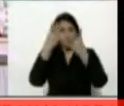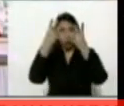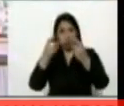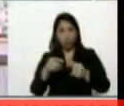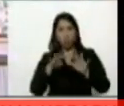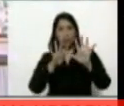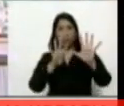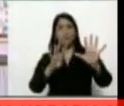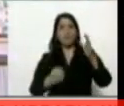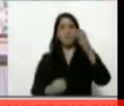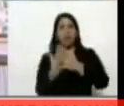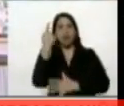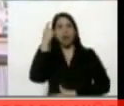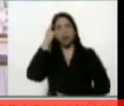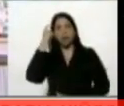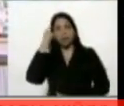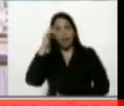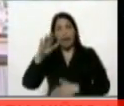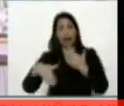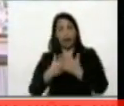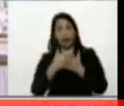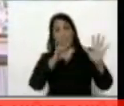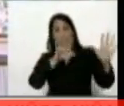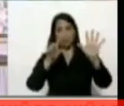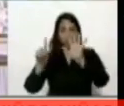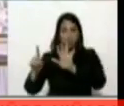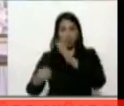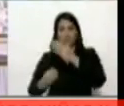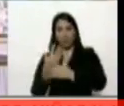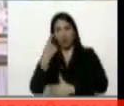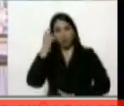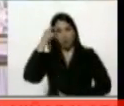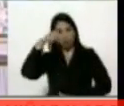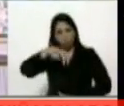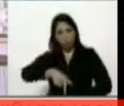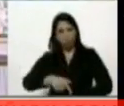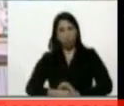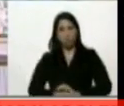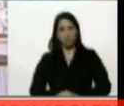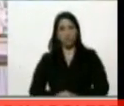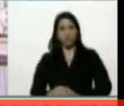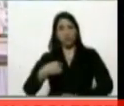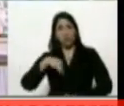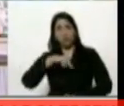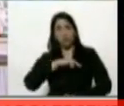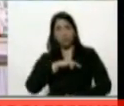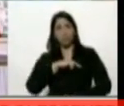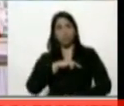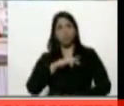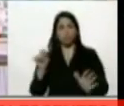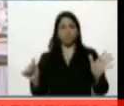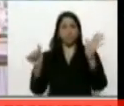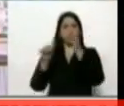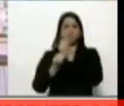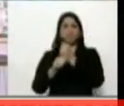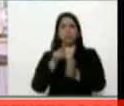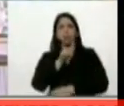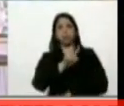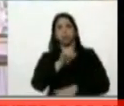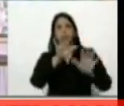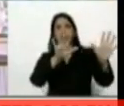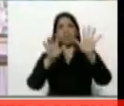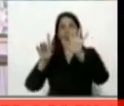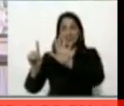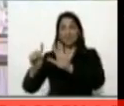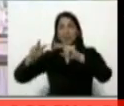evoluciona, cambia y se adapta a nuestra realidad. Iris Varela tiene hordas a las que le dio